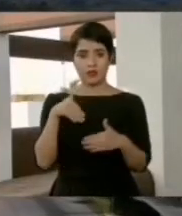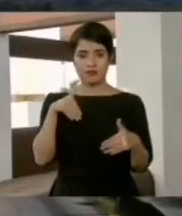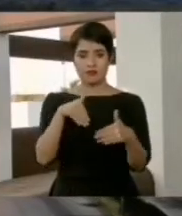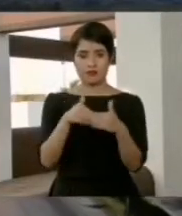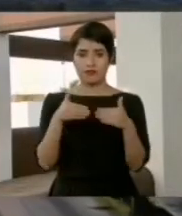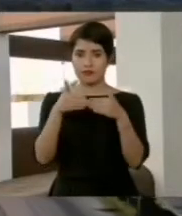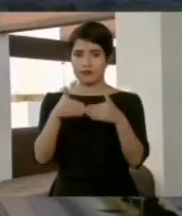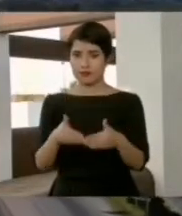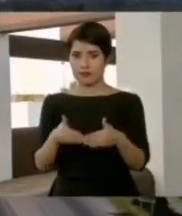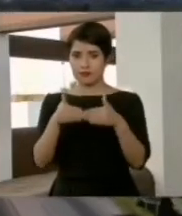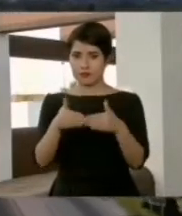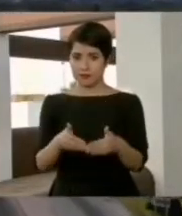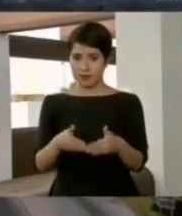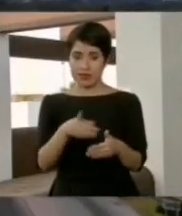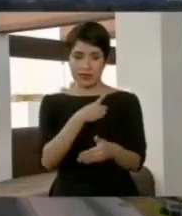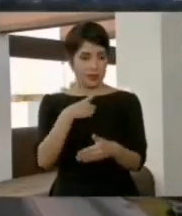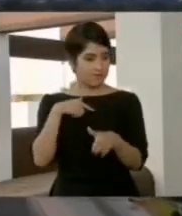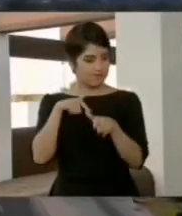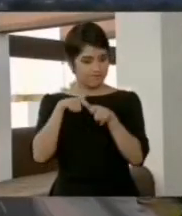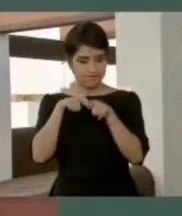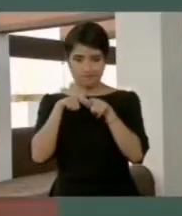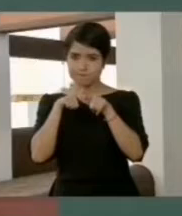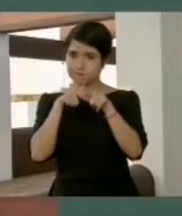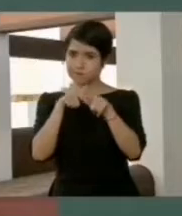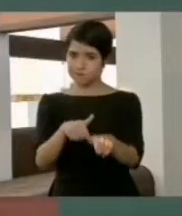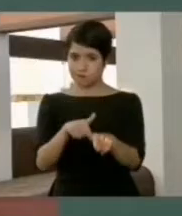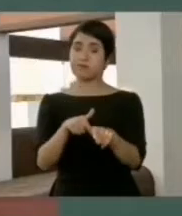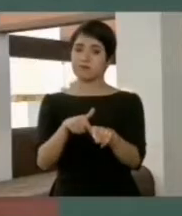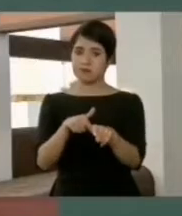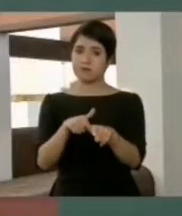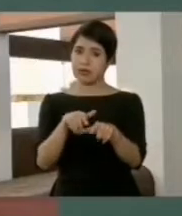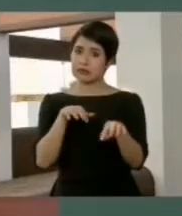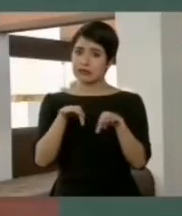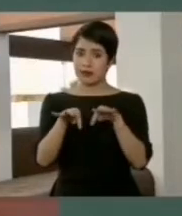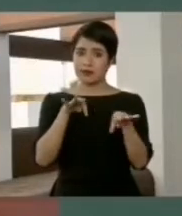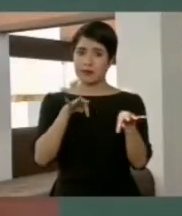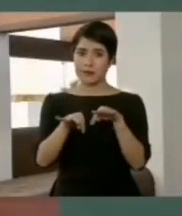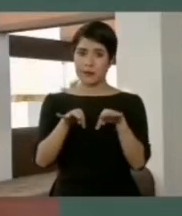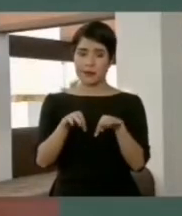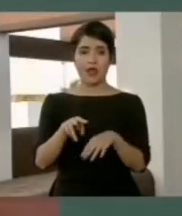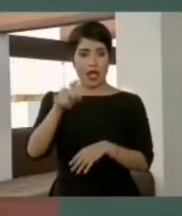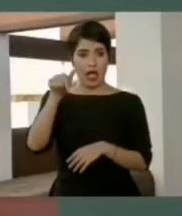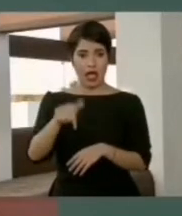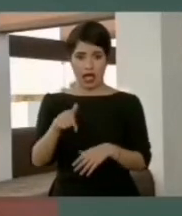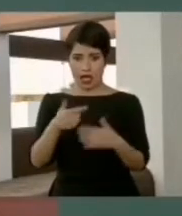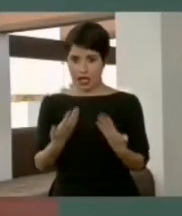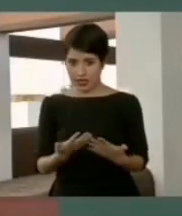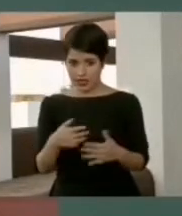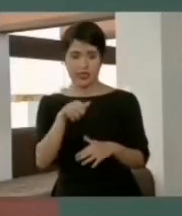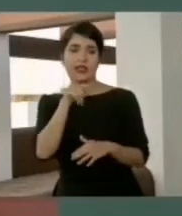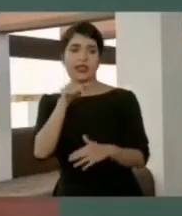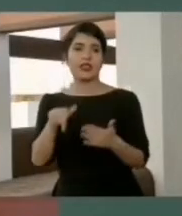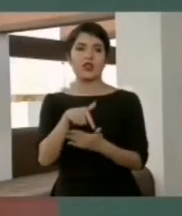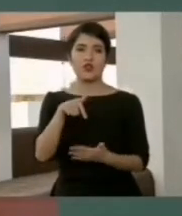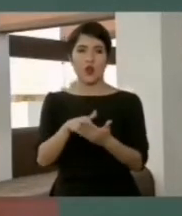barcos deben seguir en movimiento. Sin duda alguna, el comercio marítimo es generador de riqueza y bienestar para